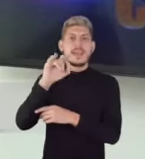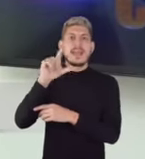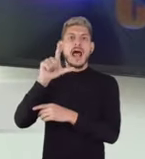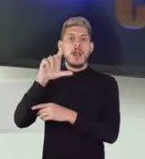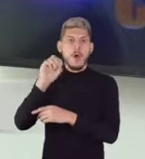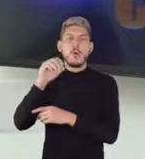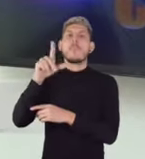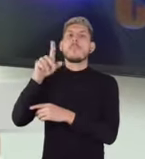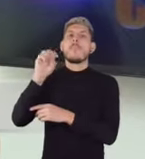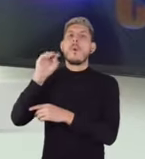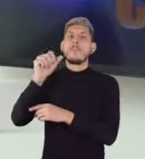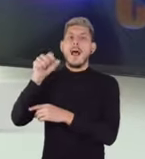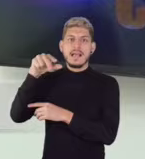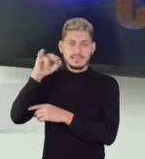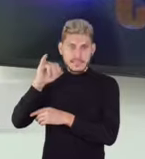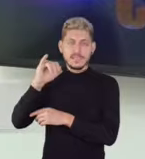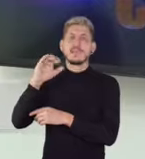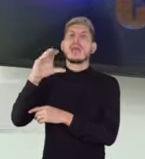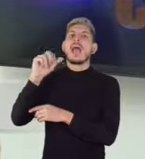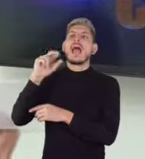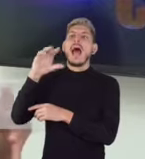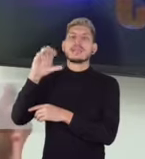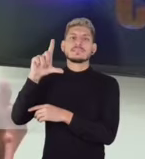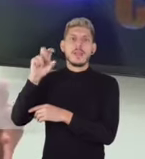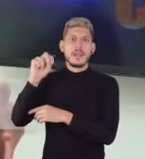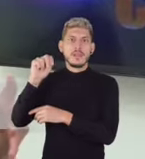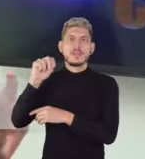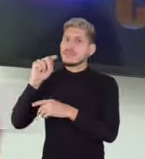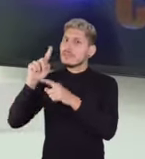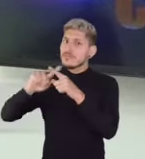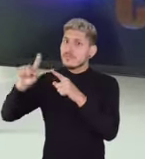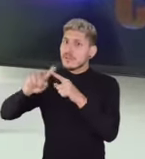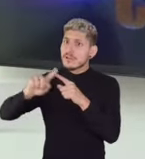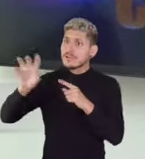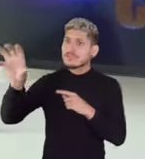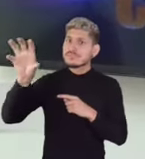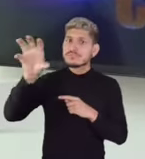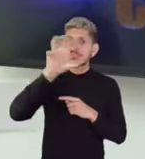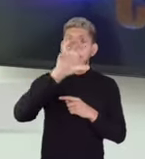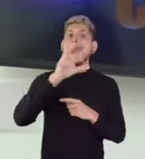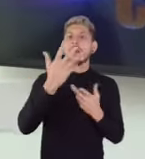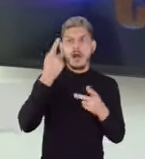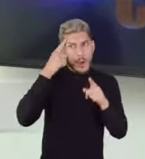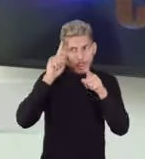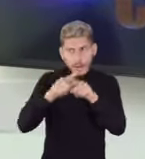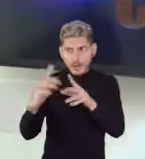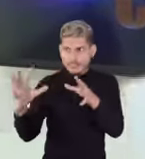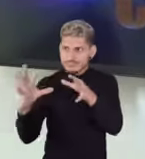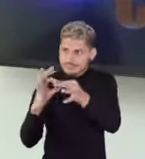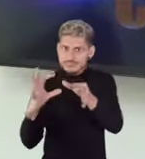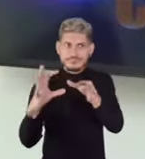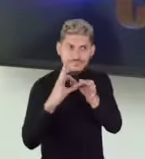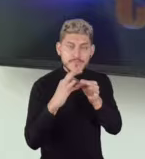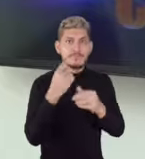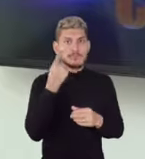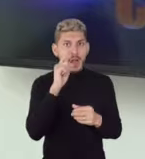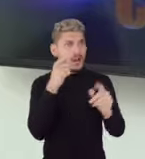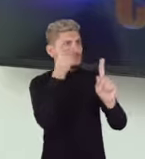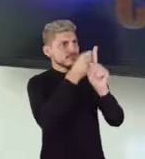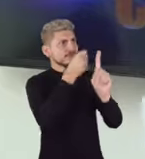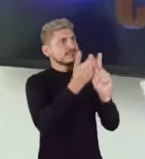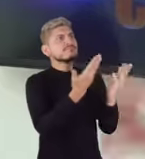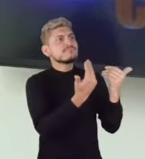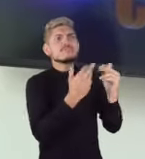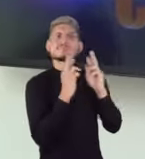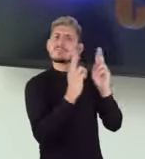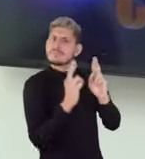Pomásquil, Carretas, Carcelén. Entonces estamos, el objetivo es unirnos entre todos, conseguir resultados y que no nos